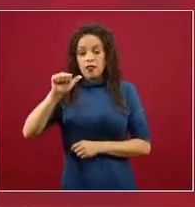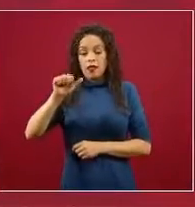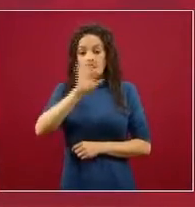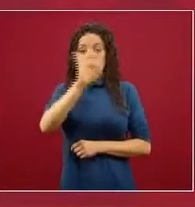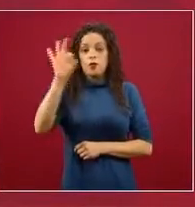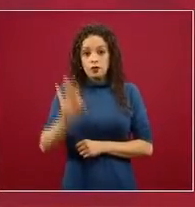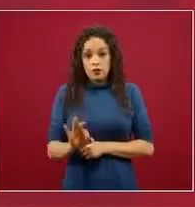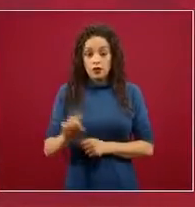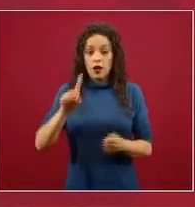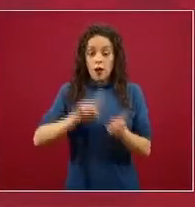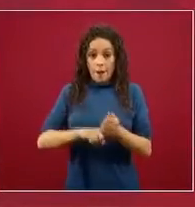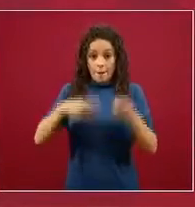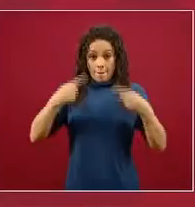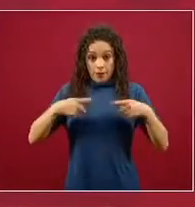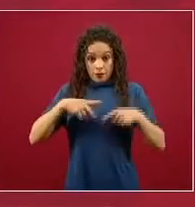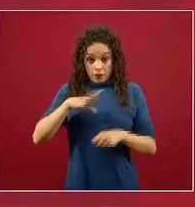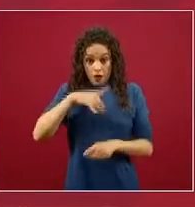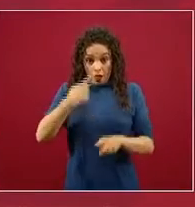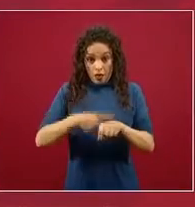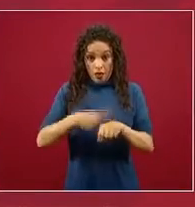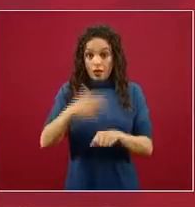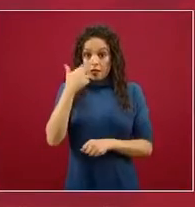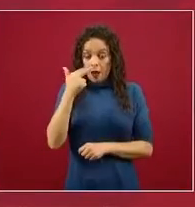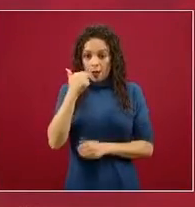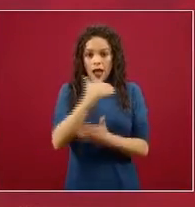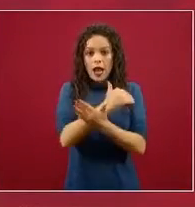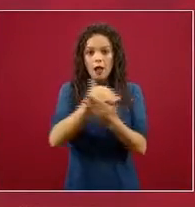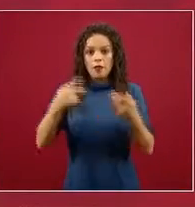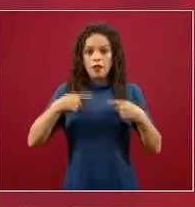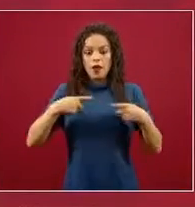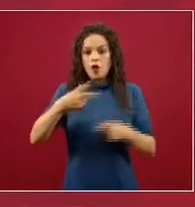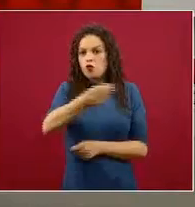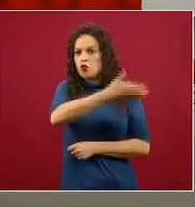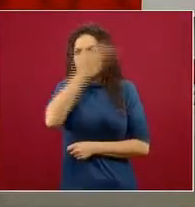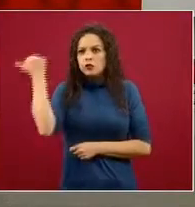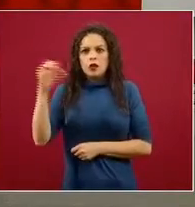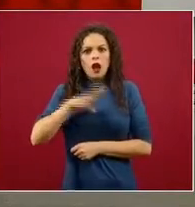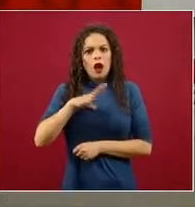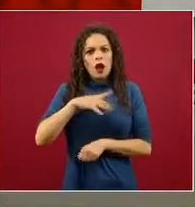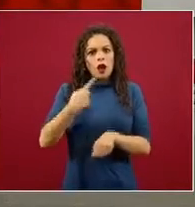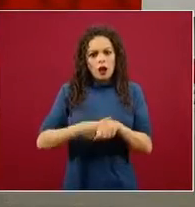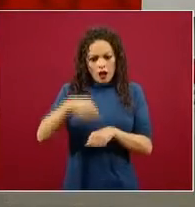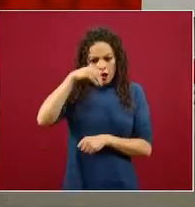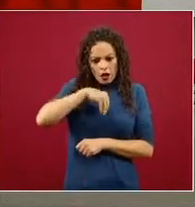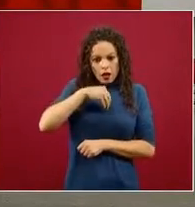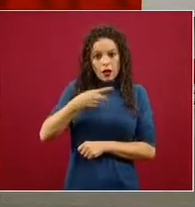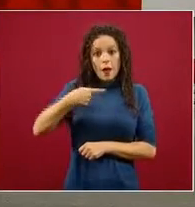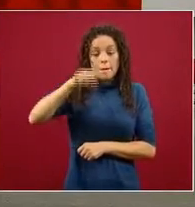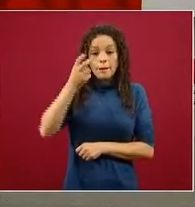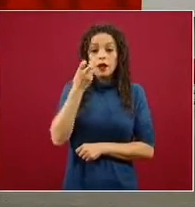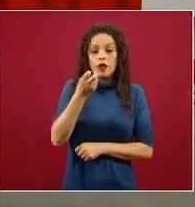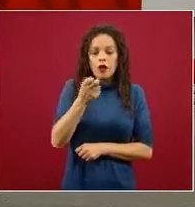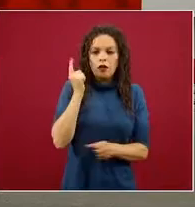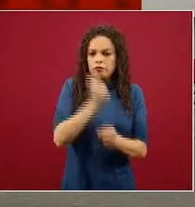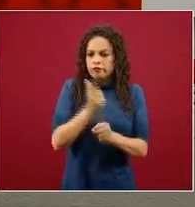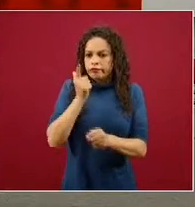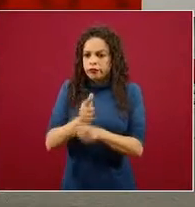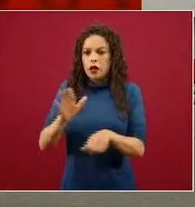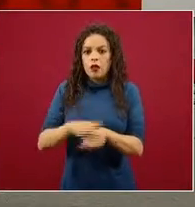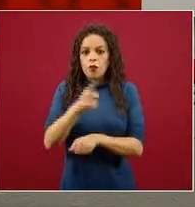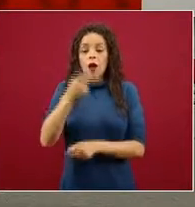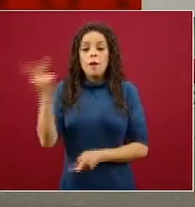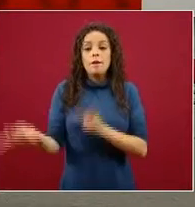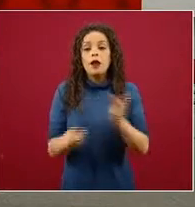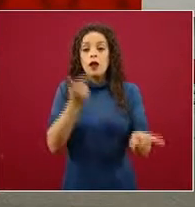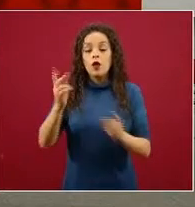mitad de las personas que viven con diabetes no sabían que lo tenían. Esto se determina por las encuestas nacionales de salud